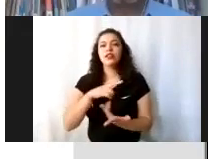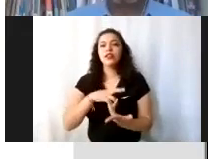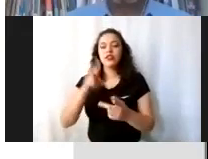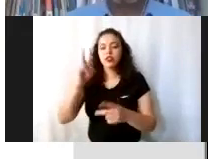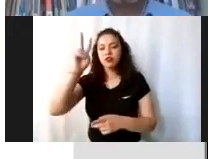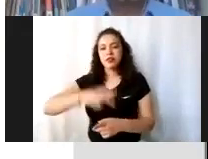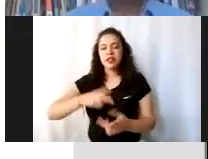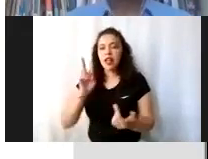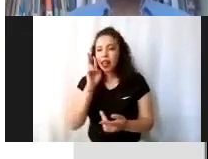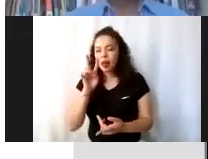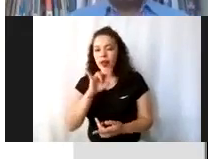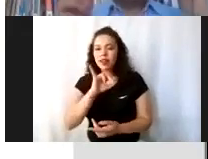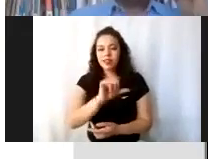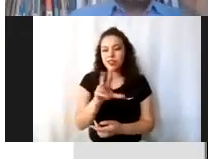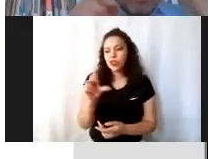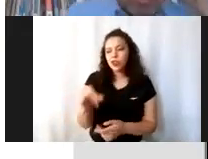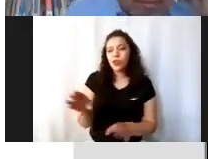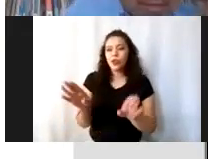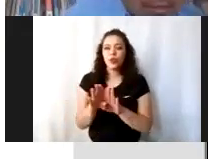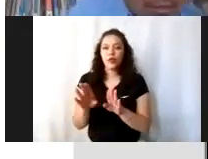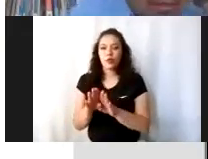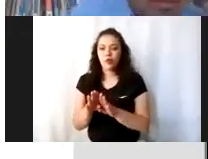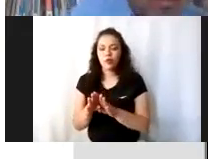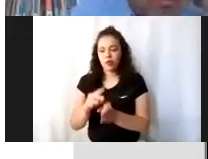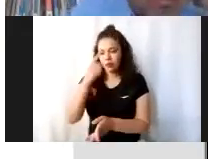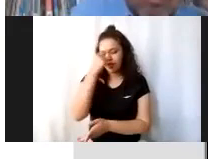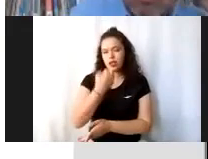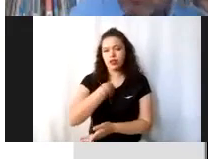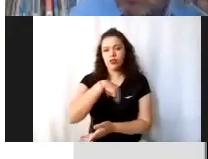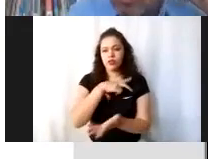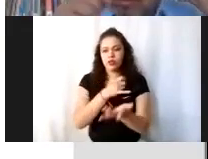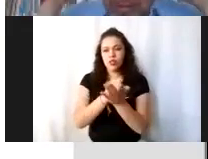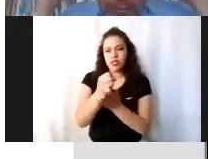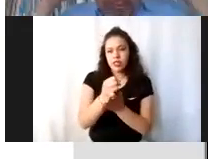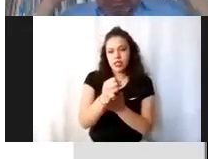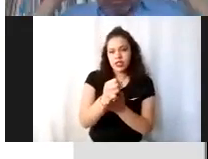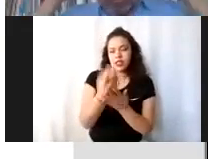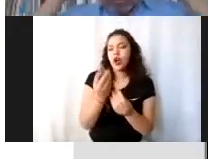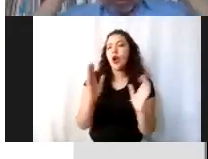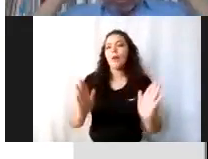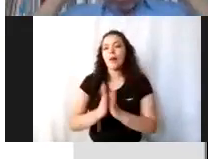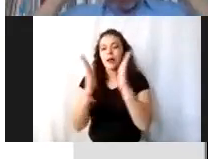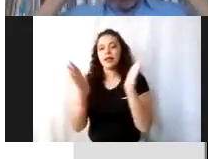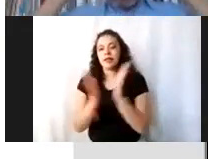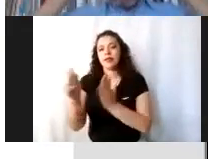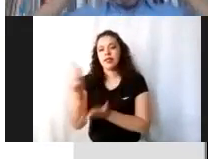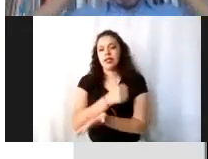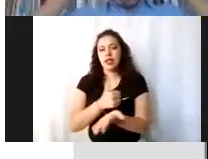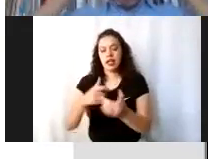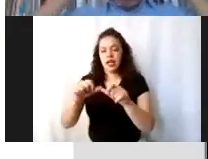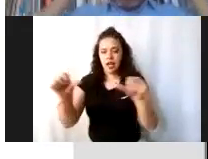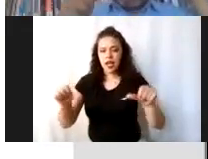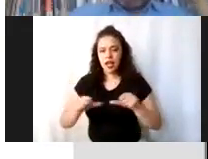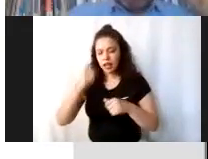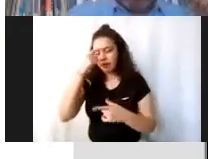ver que sí y que no tenemos de parte de participar en esa área de la parte de